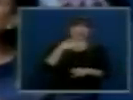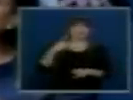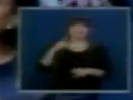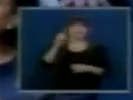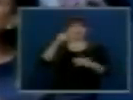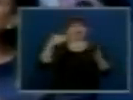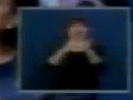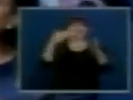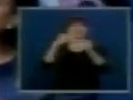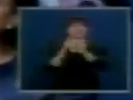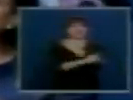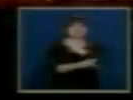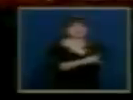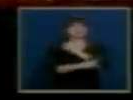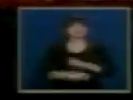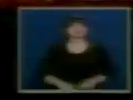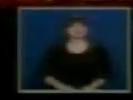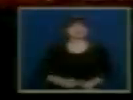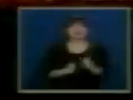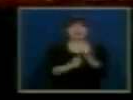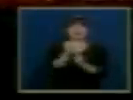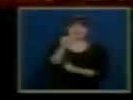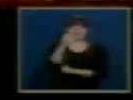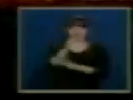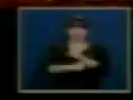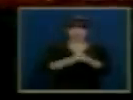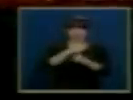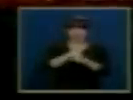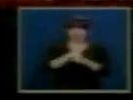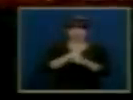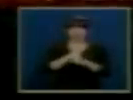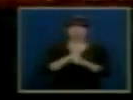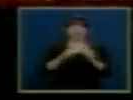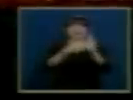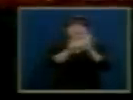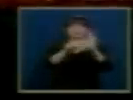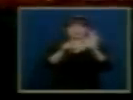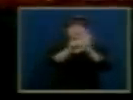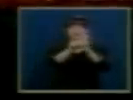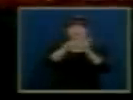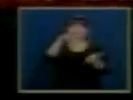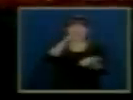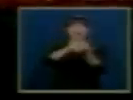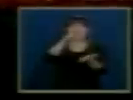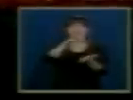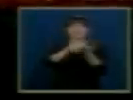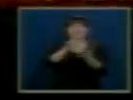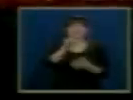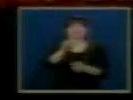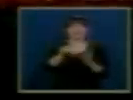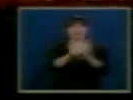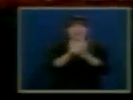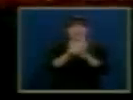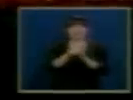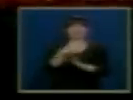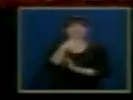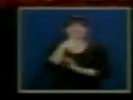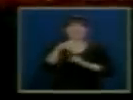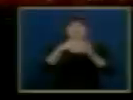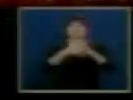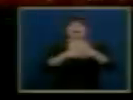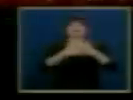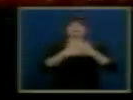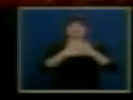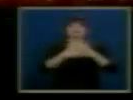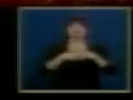Estado. Hace más de 10 años, la Asamblea Legislativa aprobó 2 leyes que se dijo frenarían o atenuarían